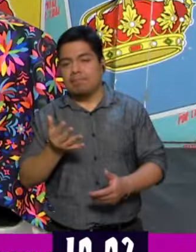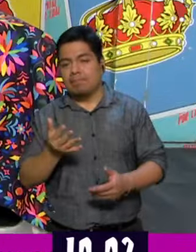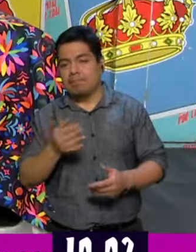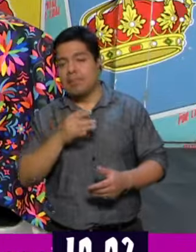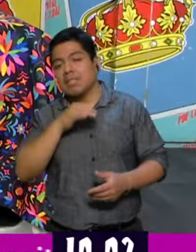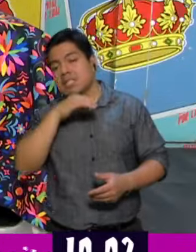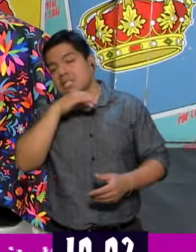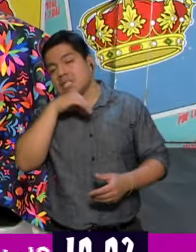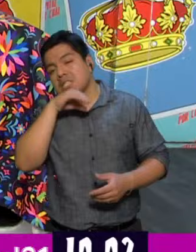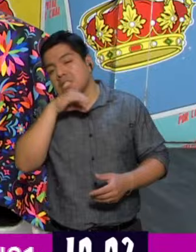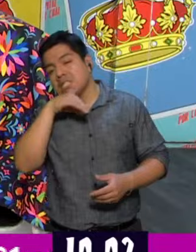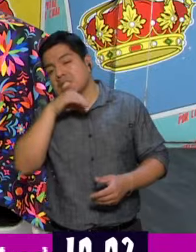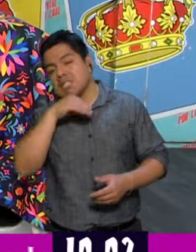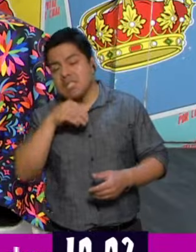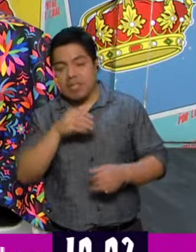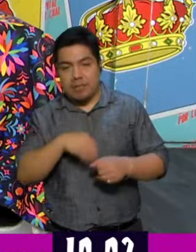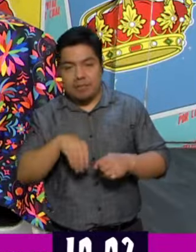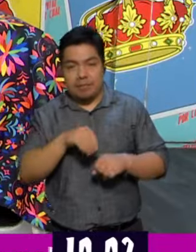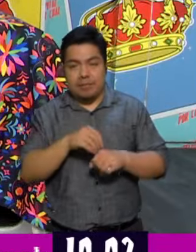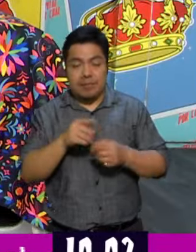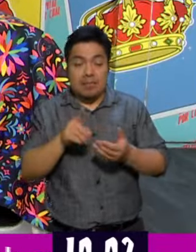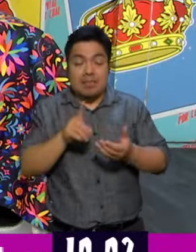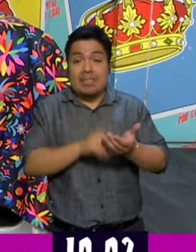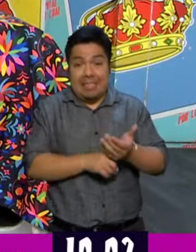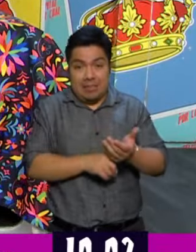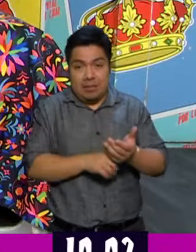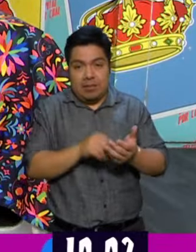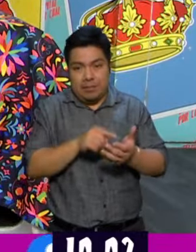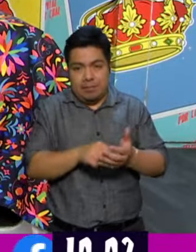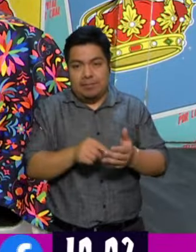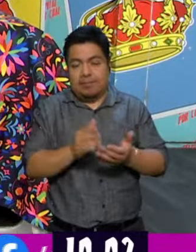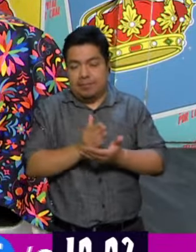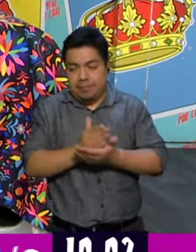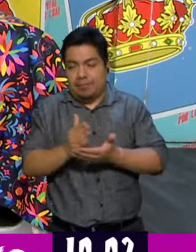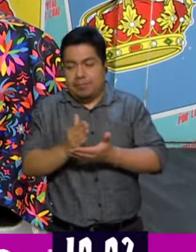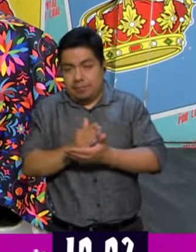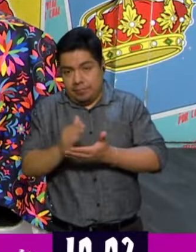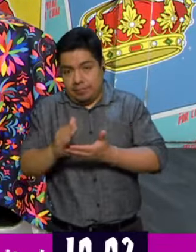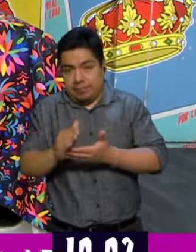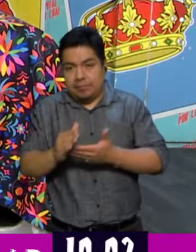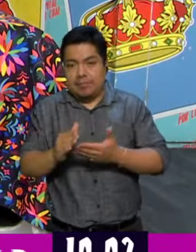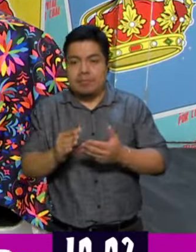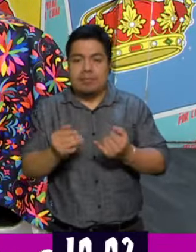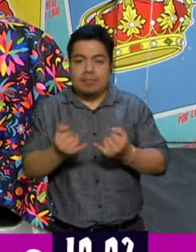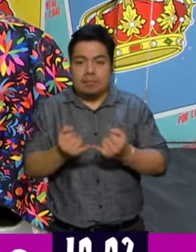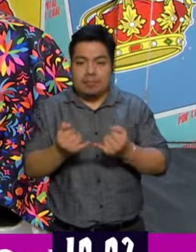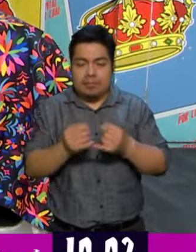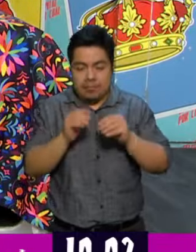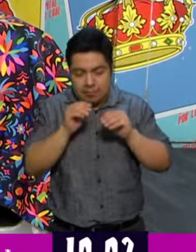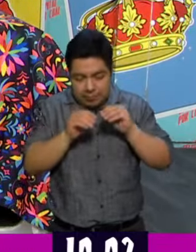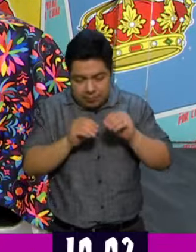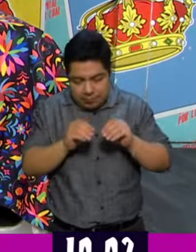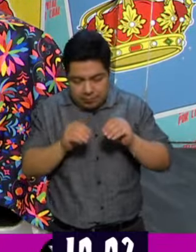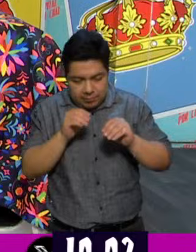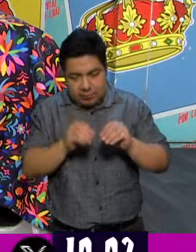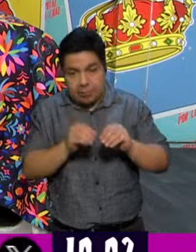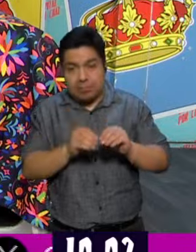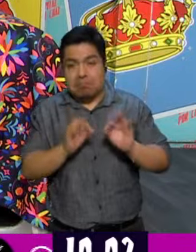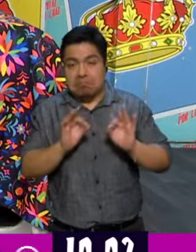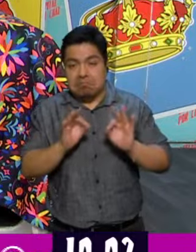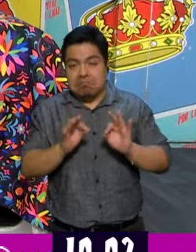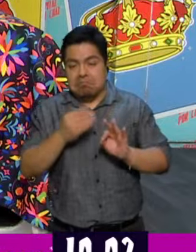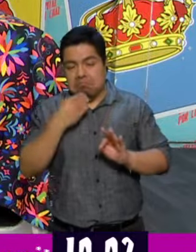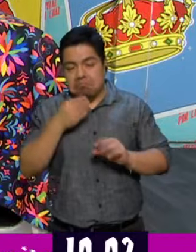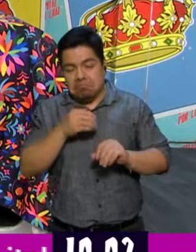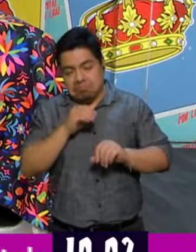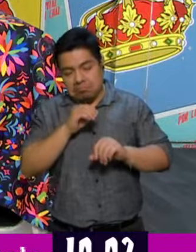temporada. ¡Claro! Lo ponemos dentro de nuestra mezcla y aparte lo vamos a poner para arriba. Para adornar. Oh, exactamente. Y